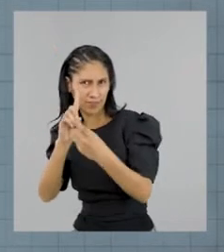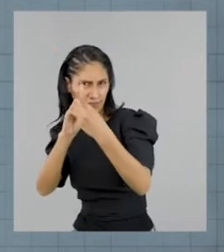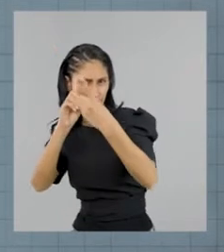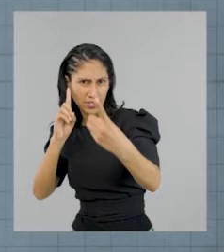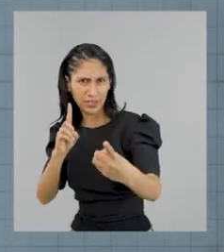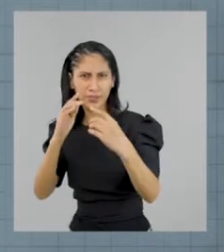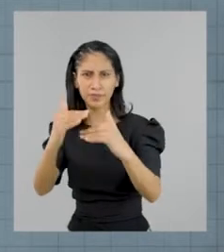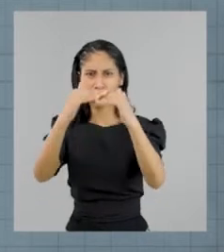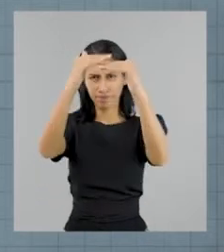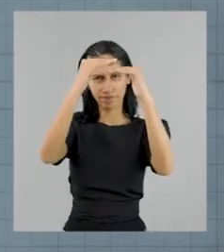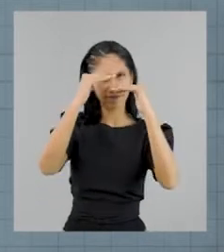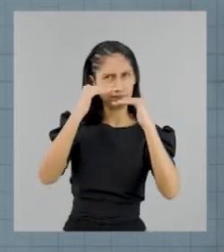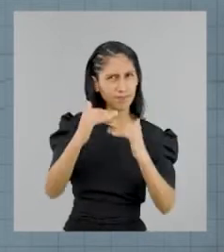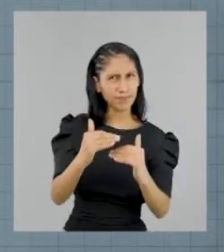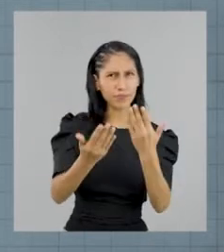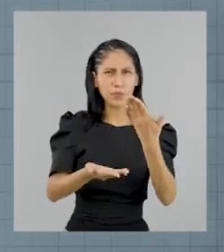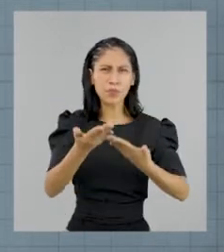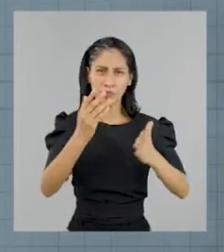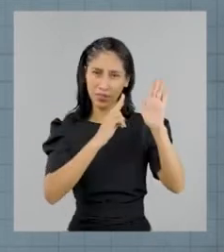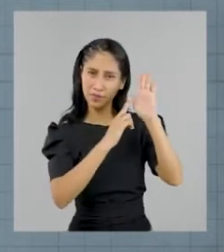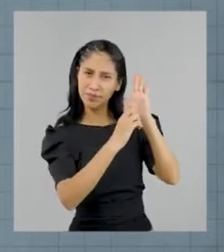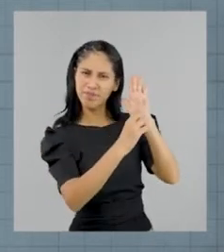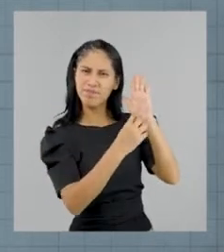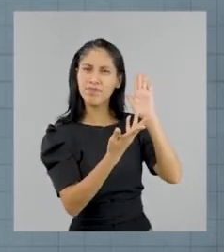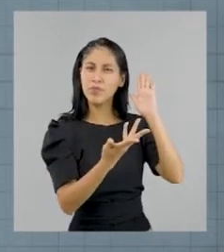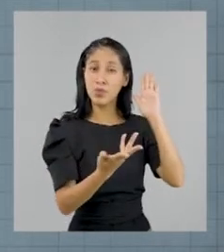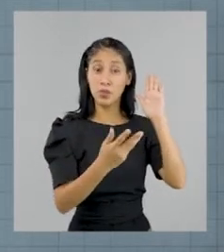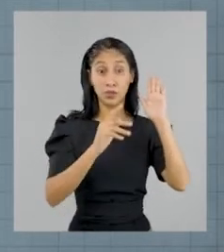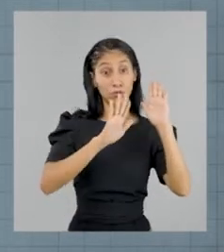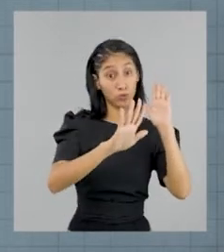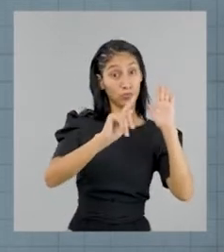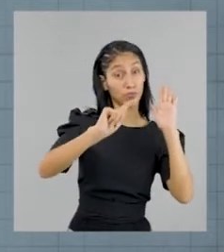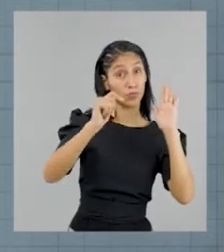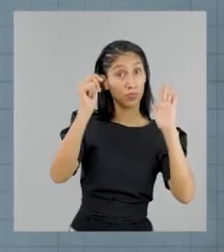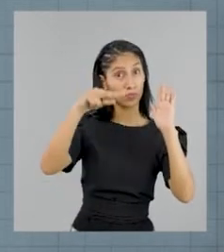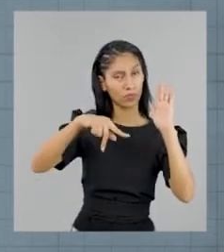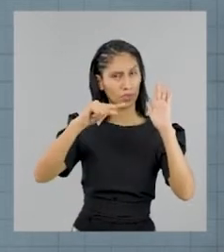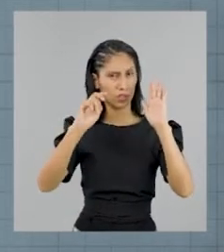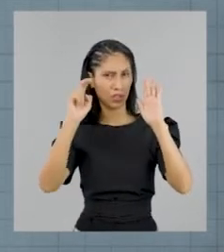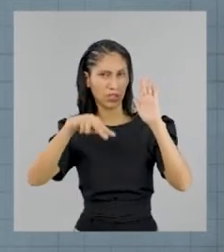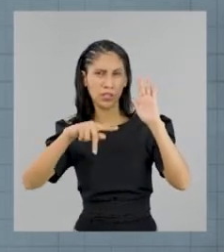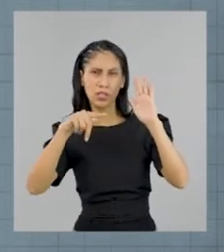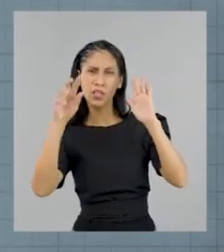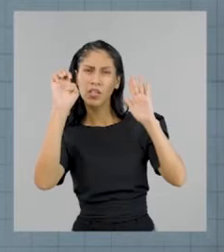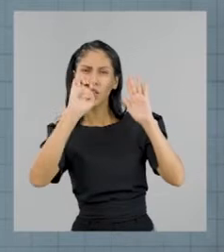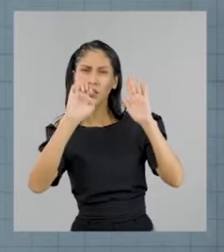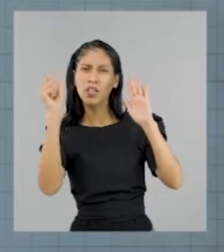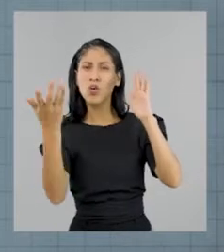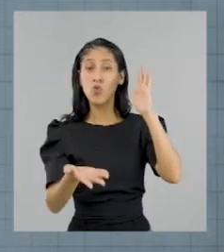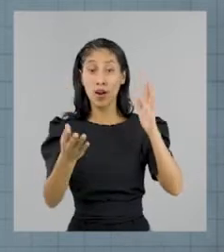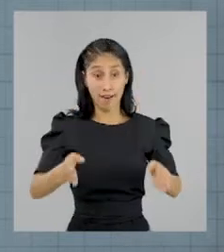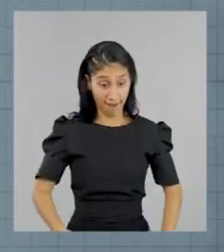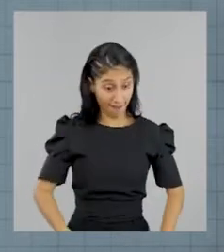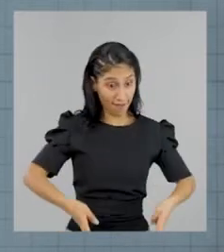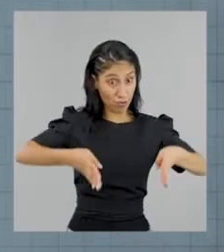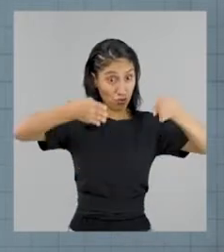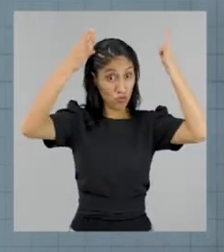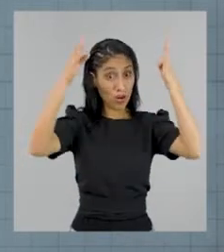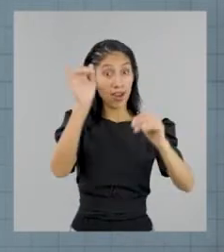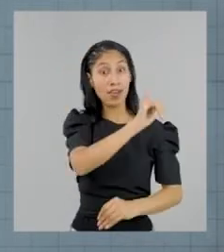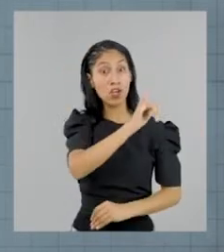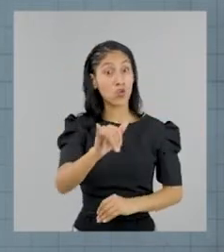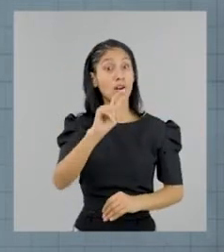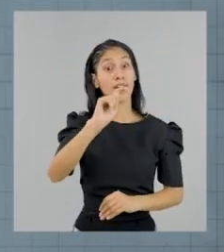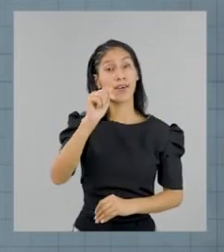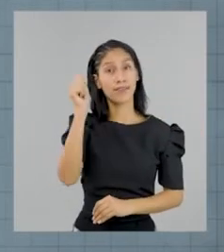tangente relaciona el cateto opuesto con el cateto adyacente en el triángulo rectángulo. Entonces, altura igual